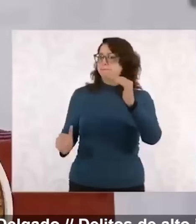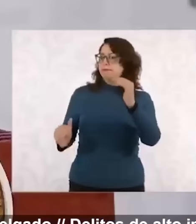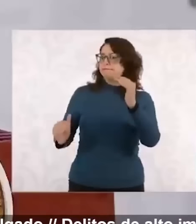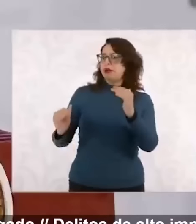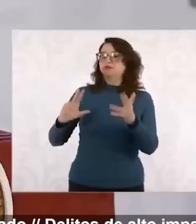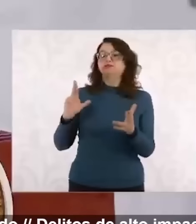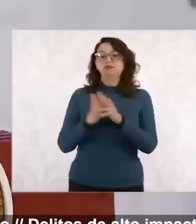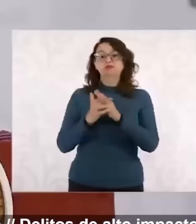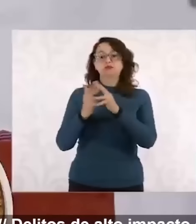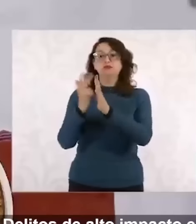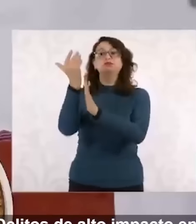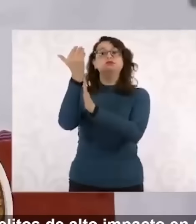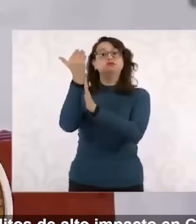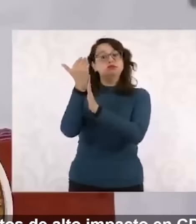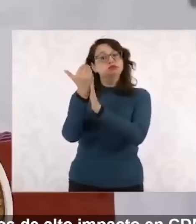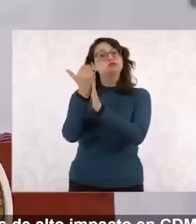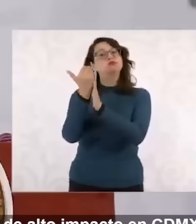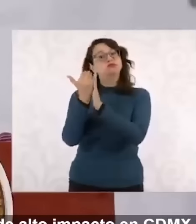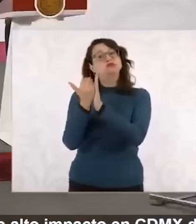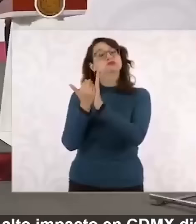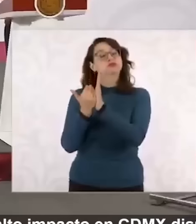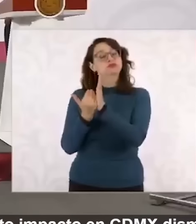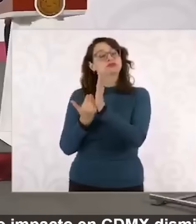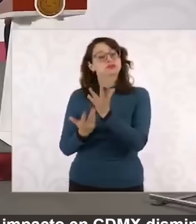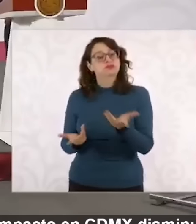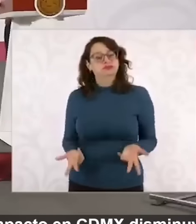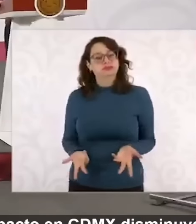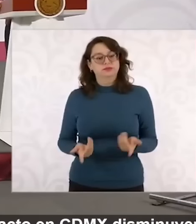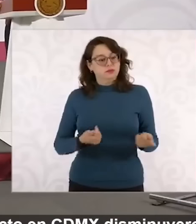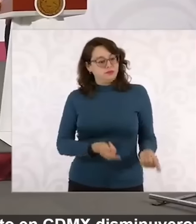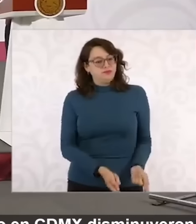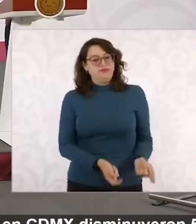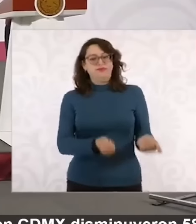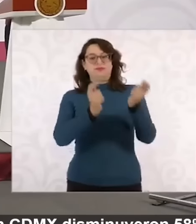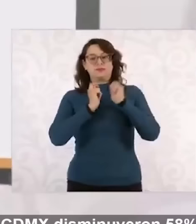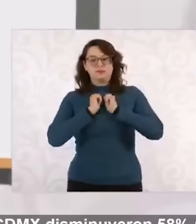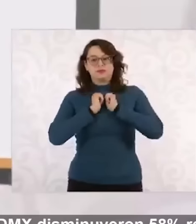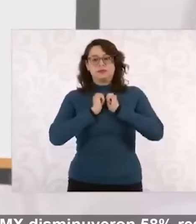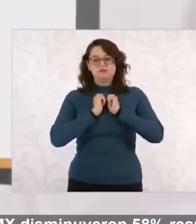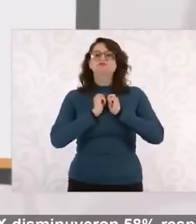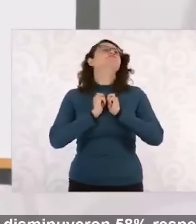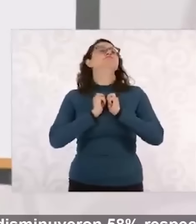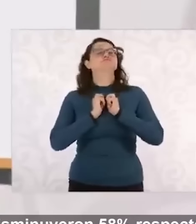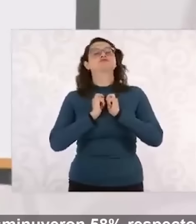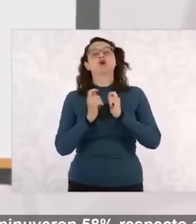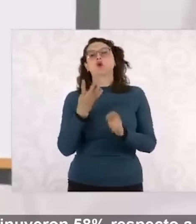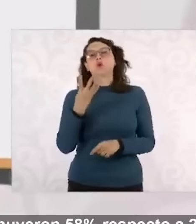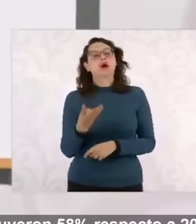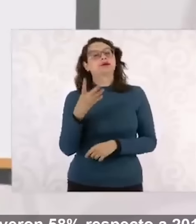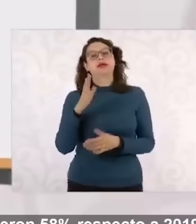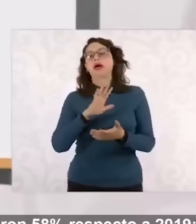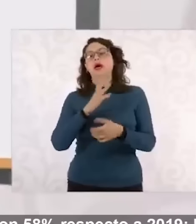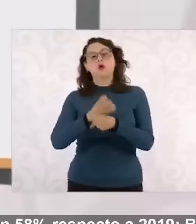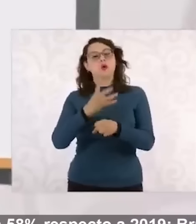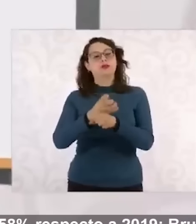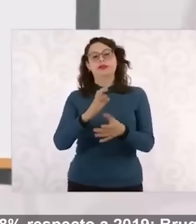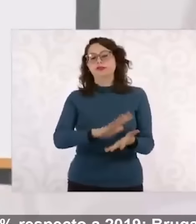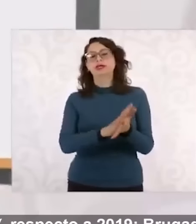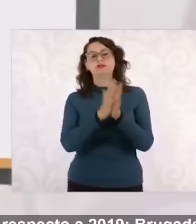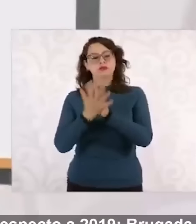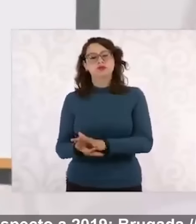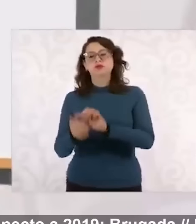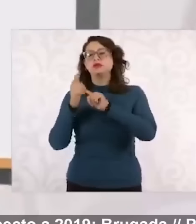los homicidios. Cuando entramos nosotros decimos, vamos a continuar con la cuarta transformación, porque ha